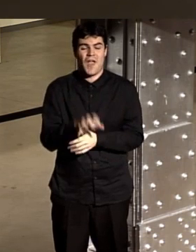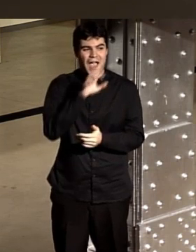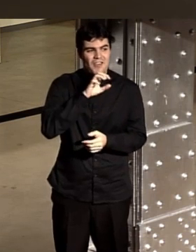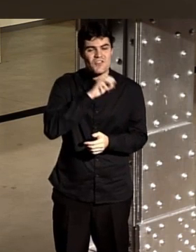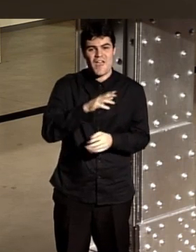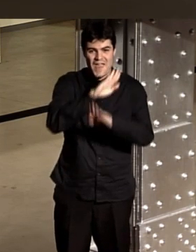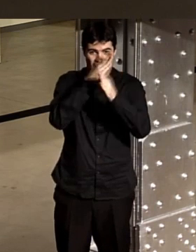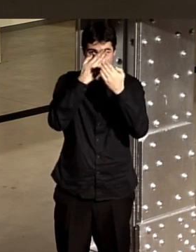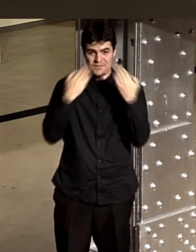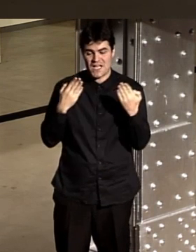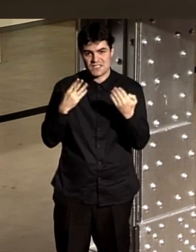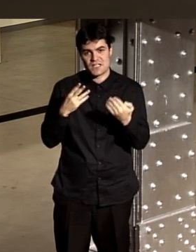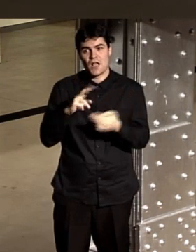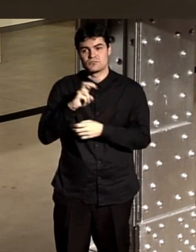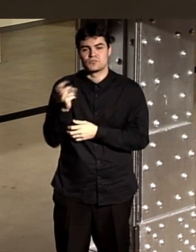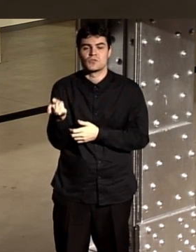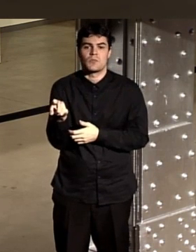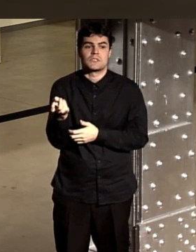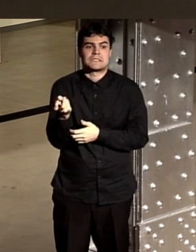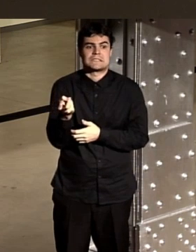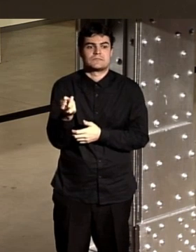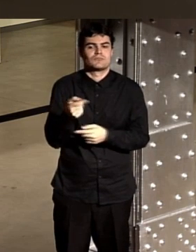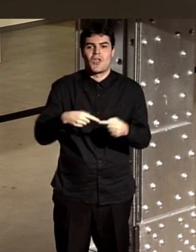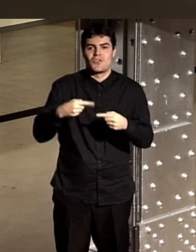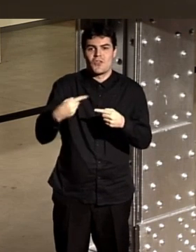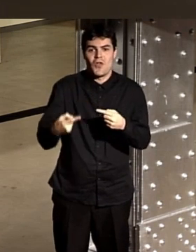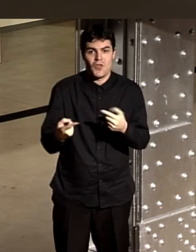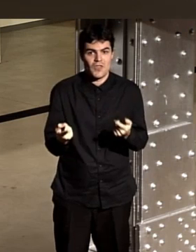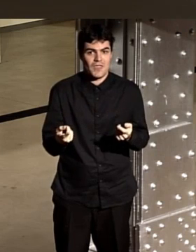Afganistán, ¿cómo es el día a día de una periodista estadounidense?